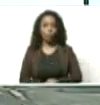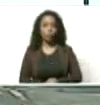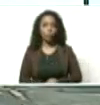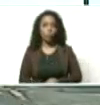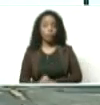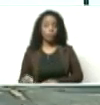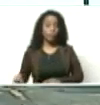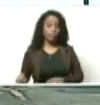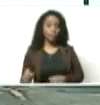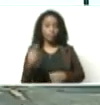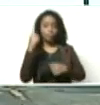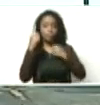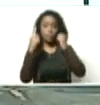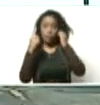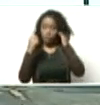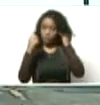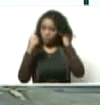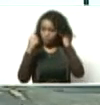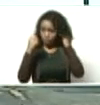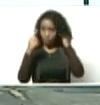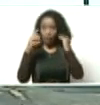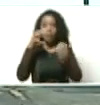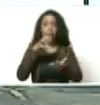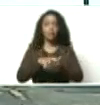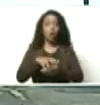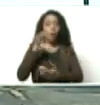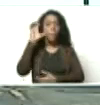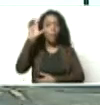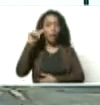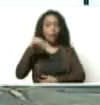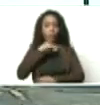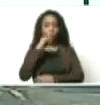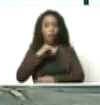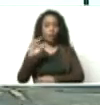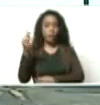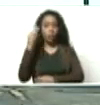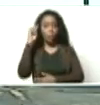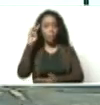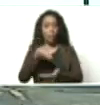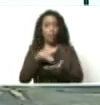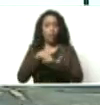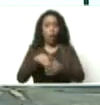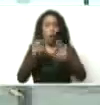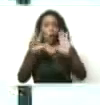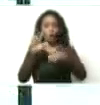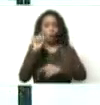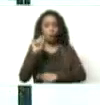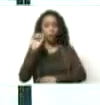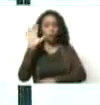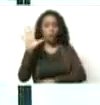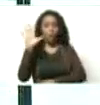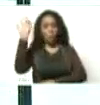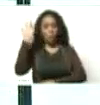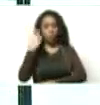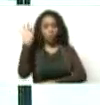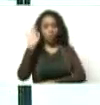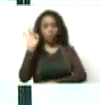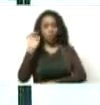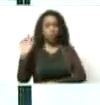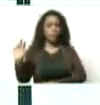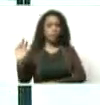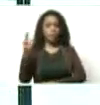primer estado del país el zulia el segundo miranda con el 8.5 por ciento el